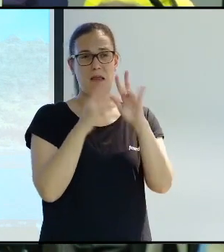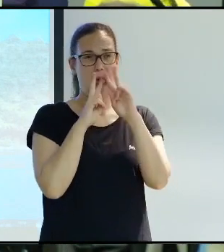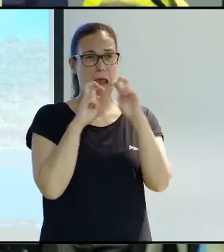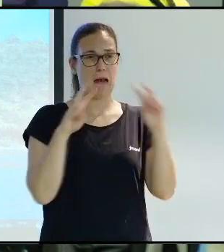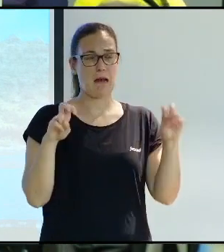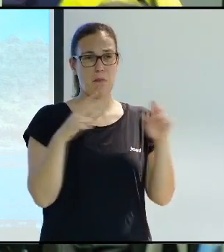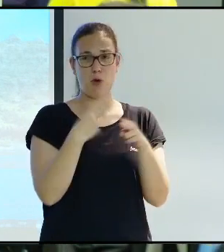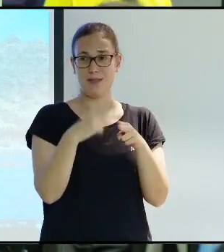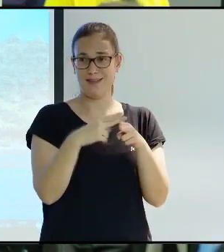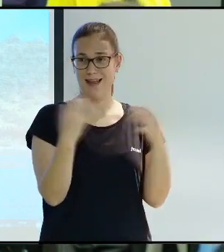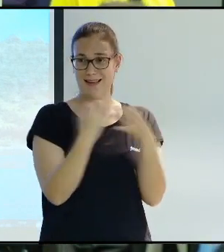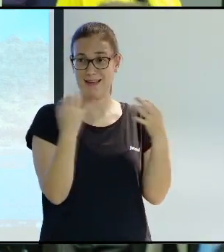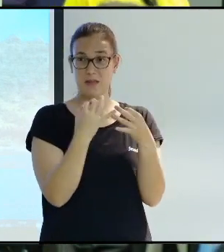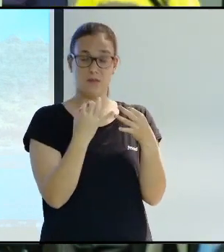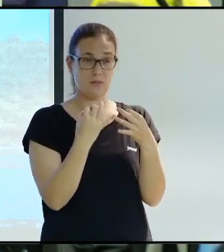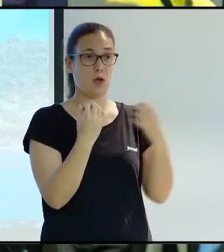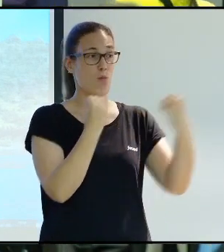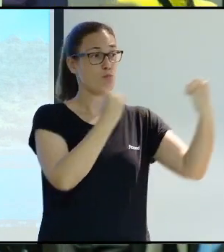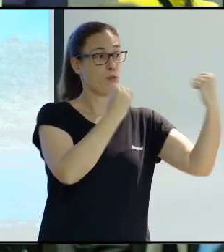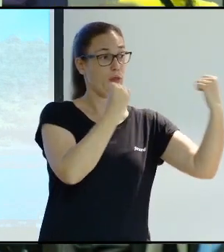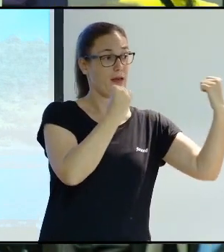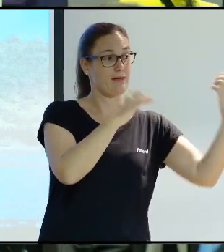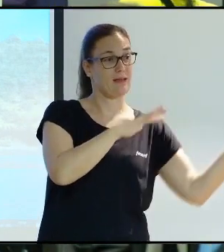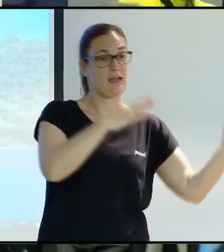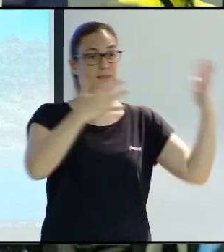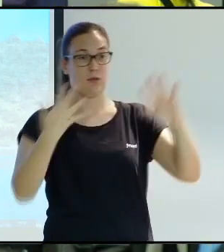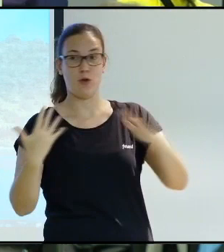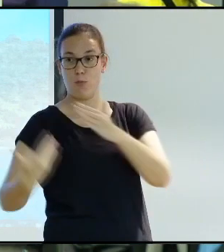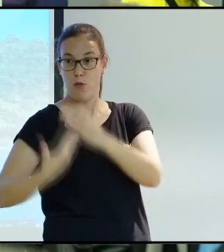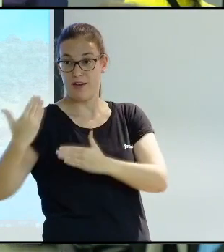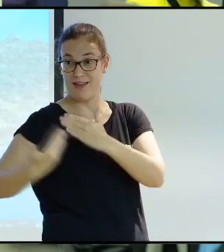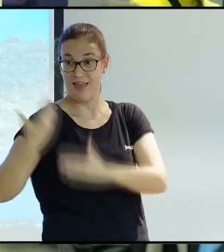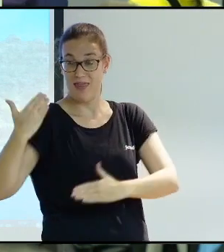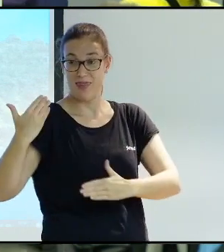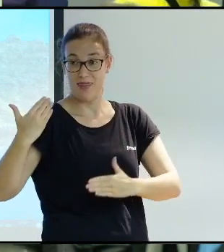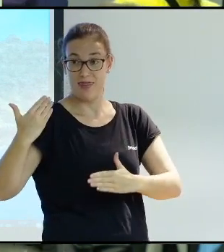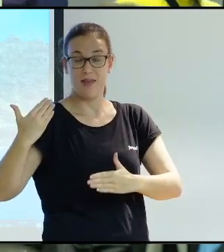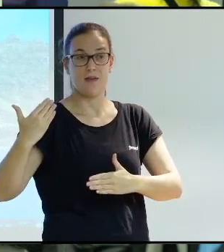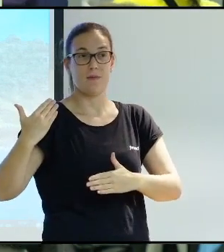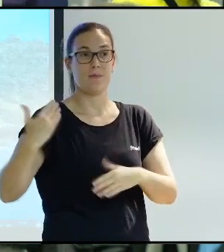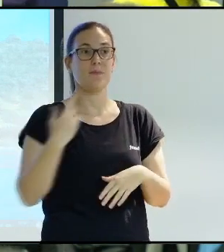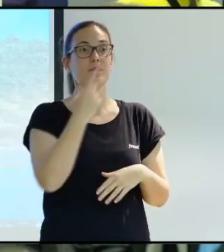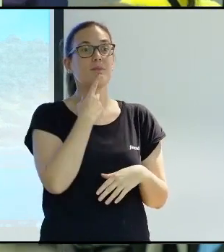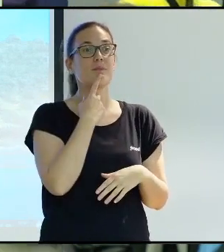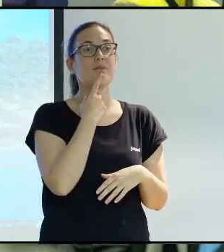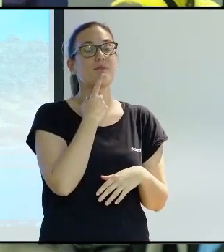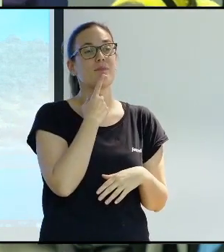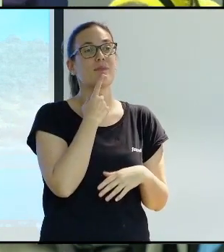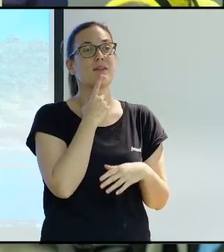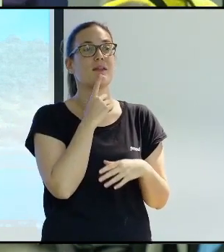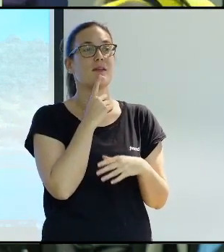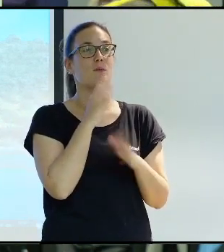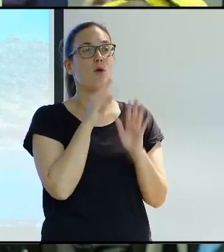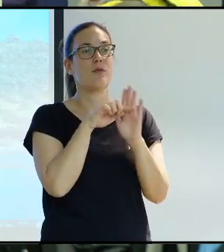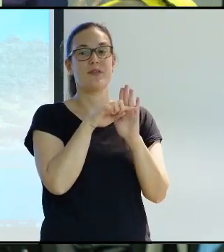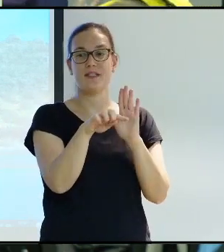regímenes de ejercicio del poder con la transición a la modernidad se fijaron en que aplicar disciplinas al cuerpo era